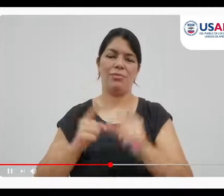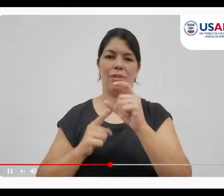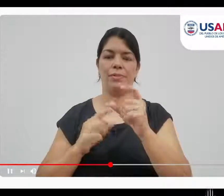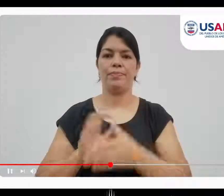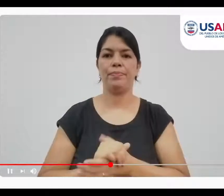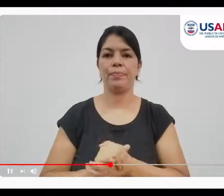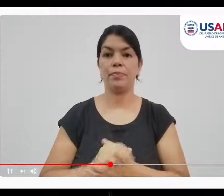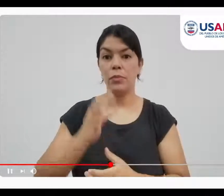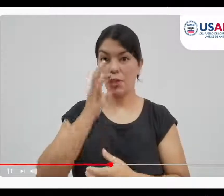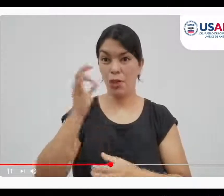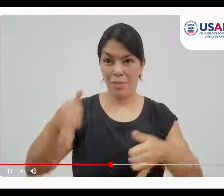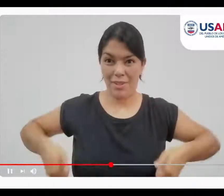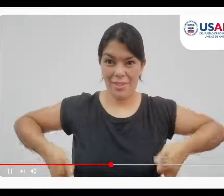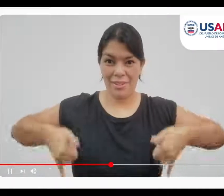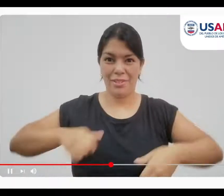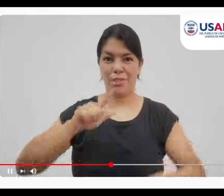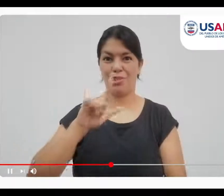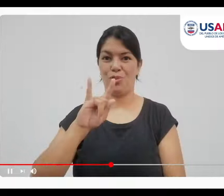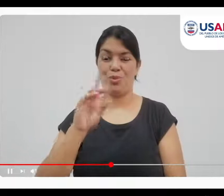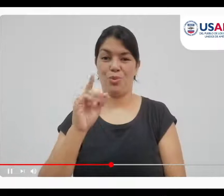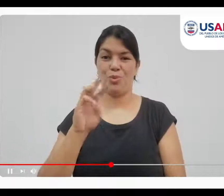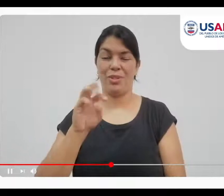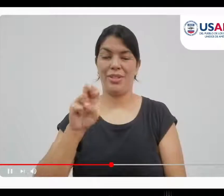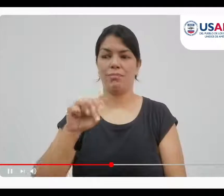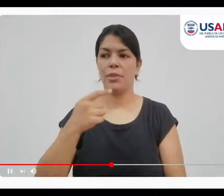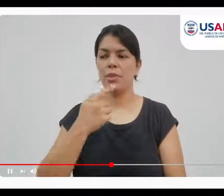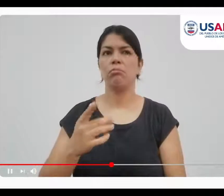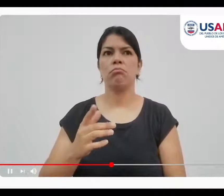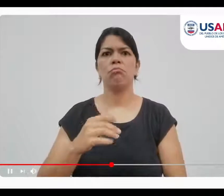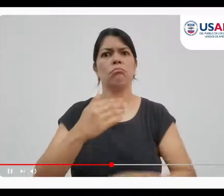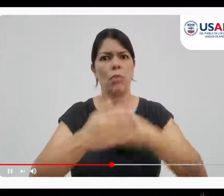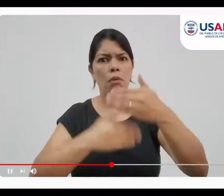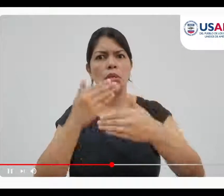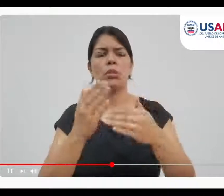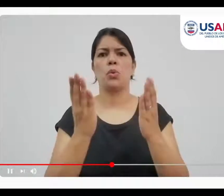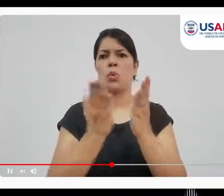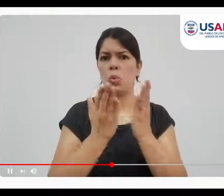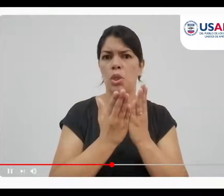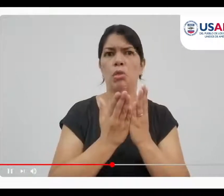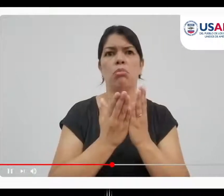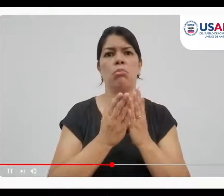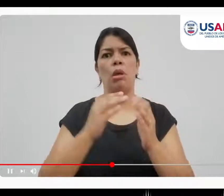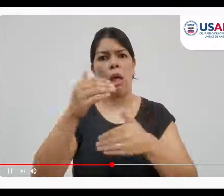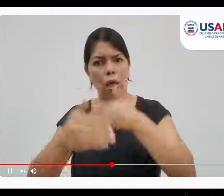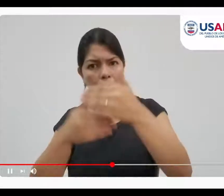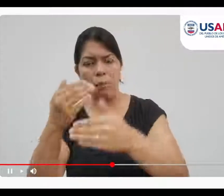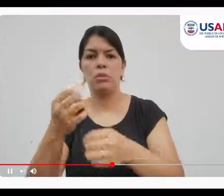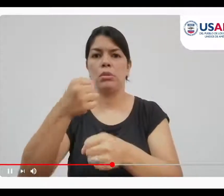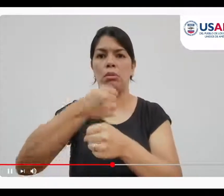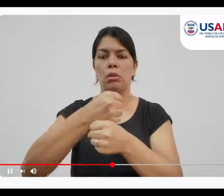diferentes espacios que se han venido avanzando en materia de inclusión laboral, en materia de inclusión educativa, en materia de fortalecimiento